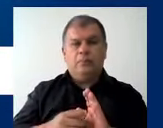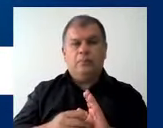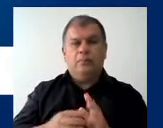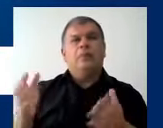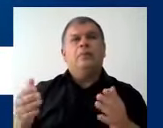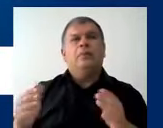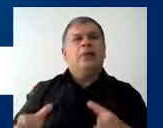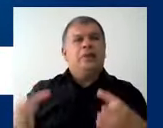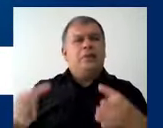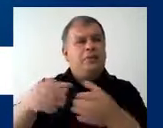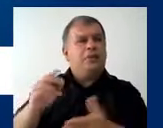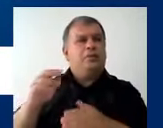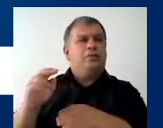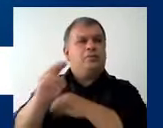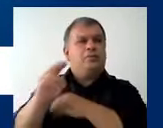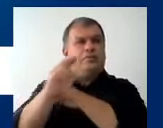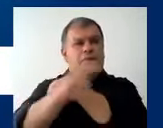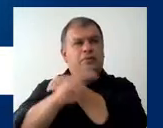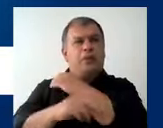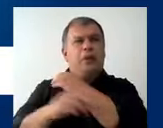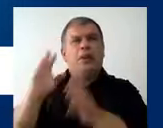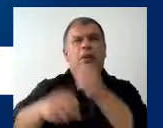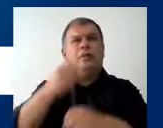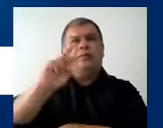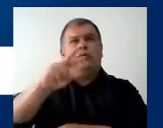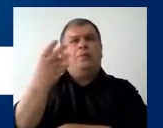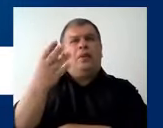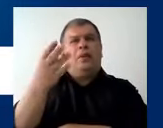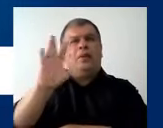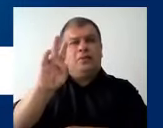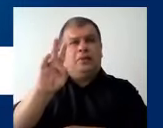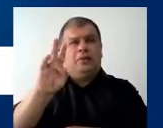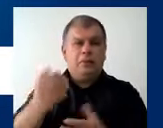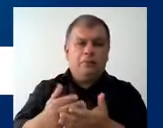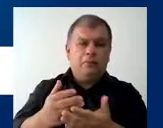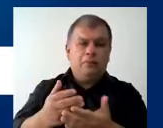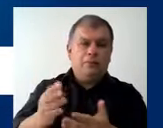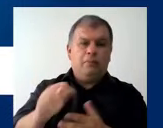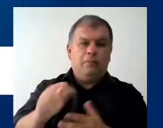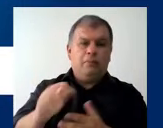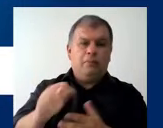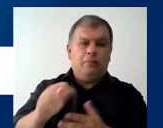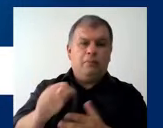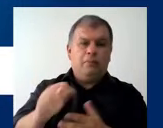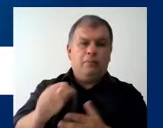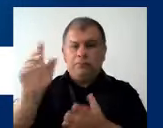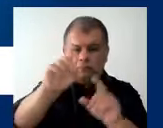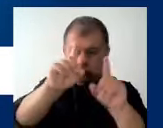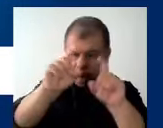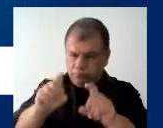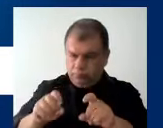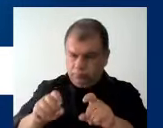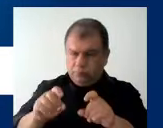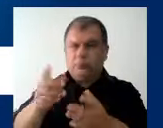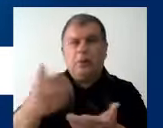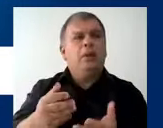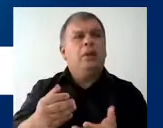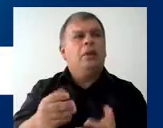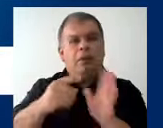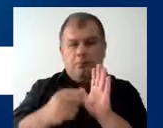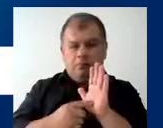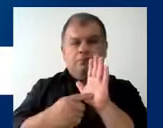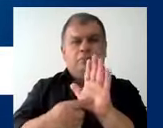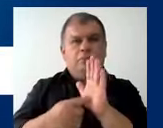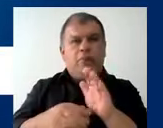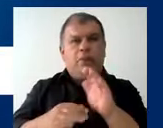censos nacionales realizados en el año 2017 por el INEI, y ahí lo que arrojó fue que